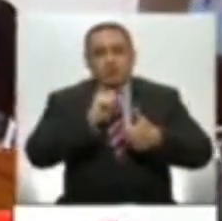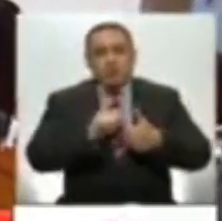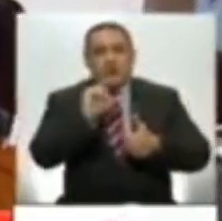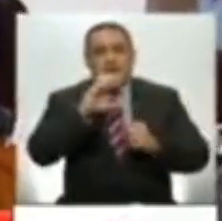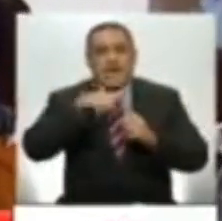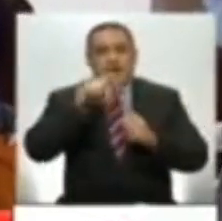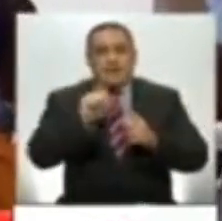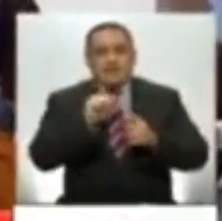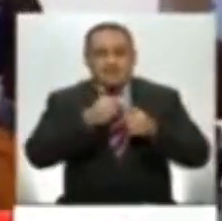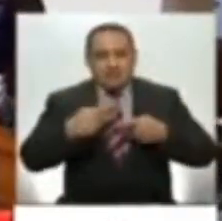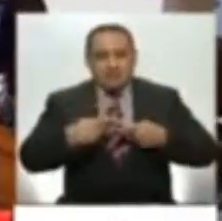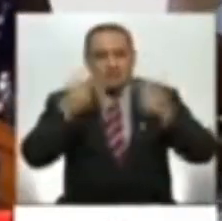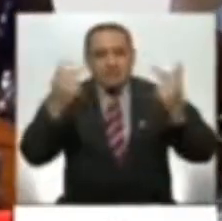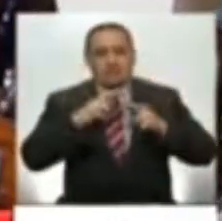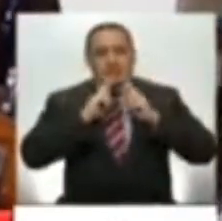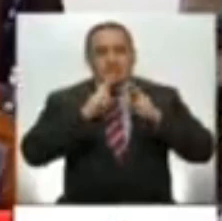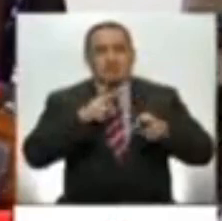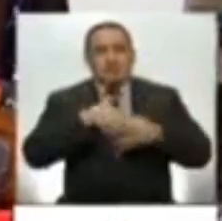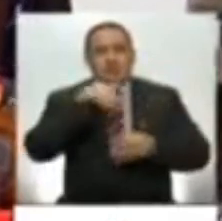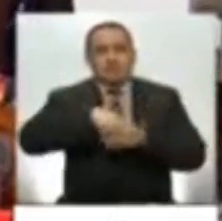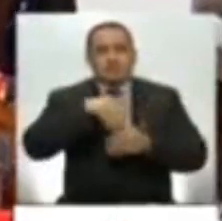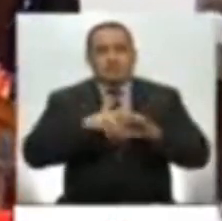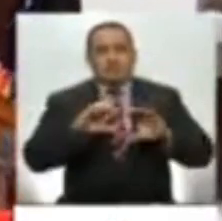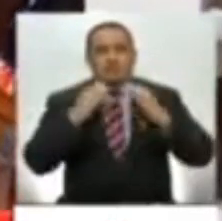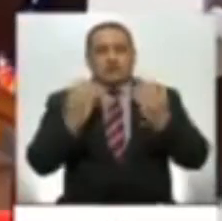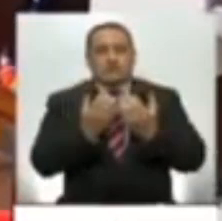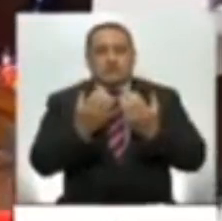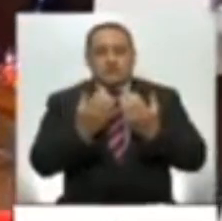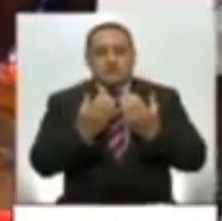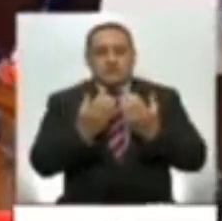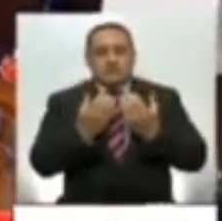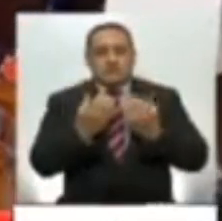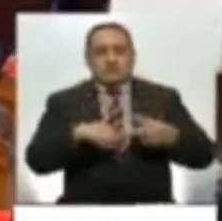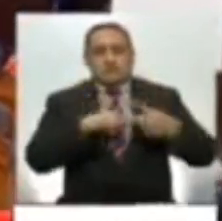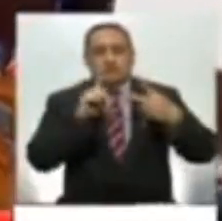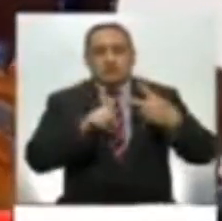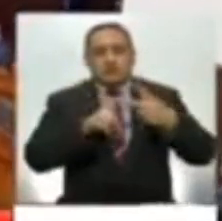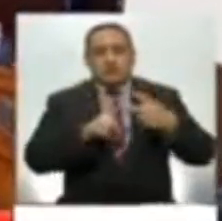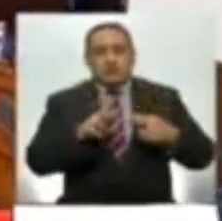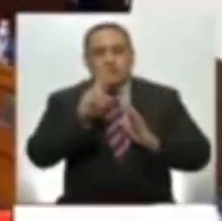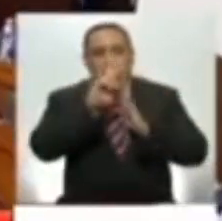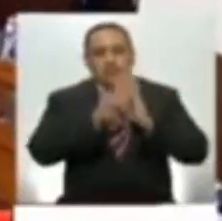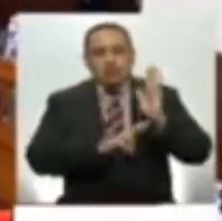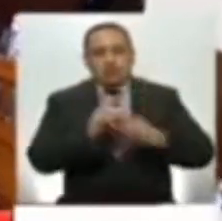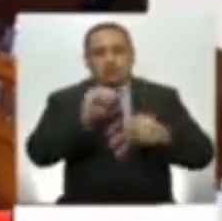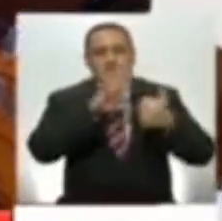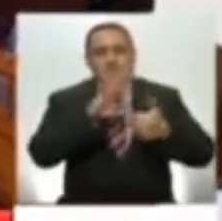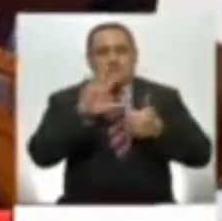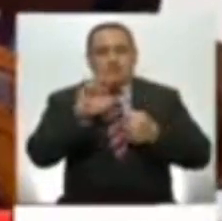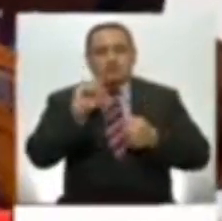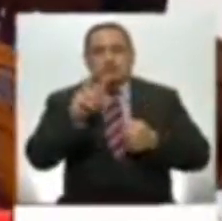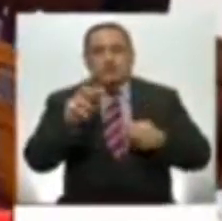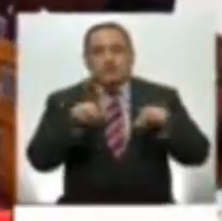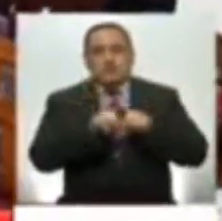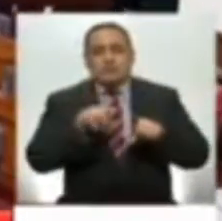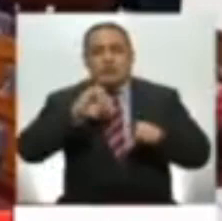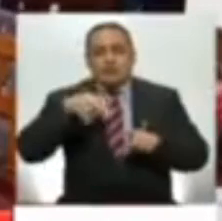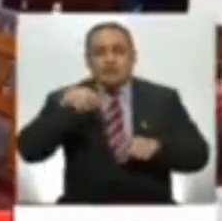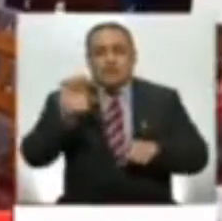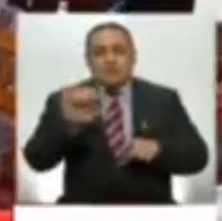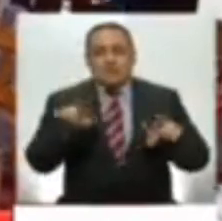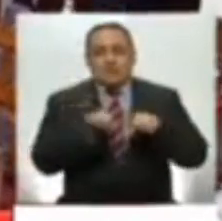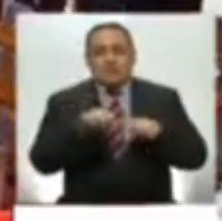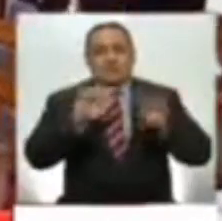Acta General de Proclamación de Resultados de la Elección de Congresistas de la República. 2. Resolución 602-2021-JNE